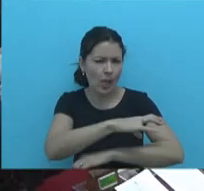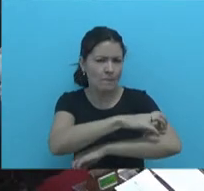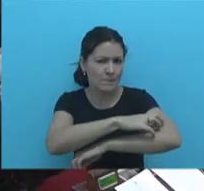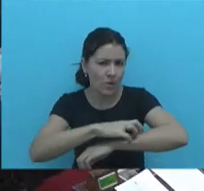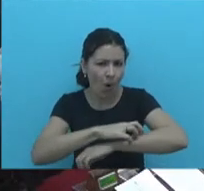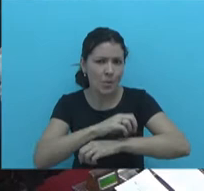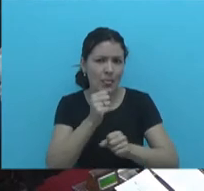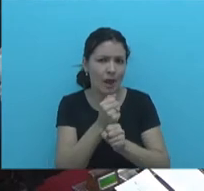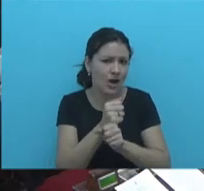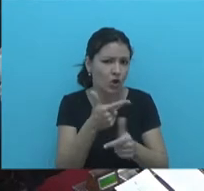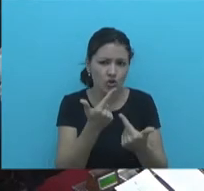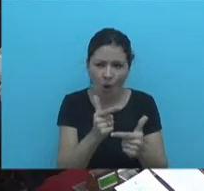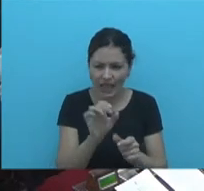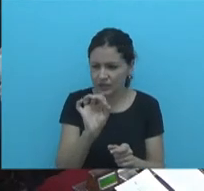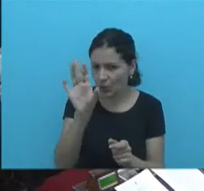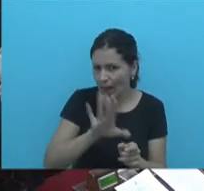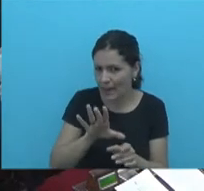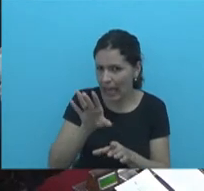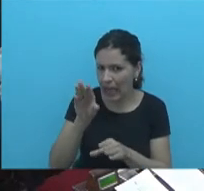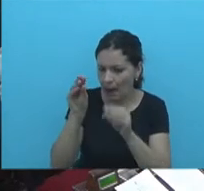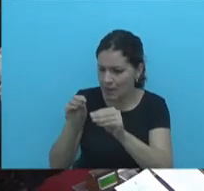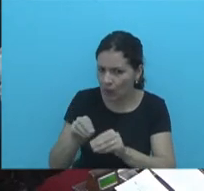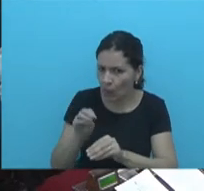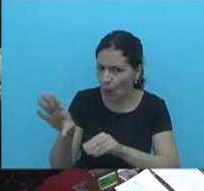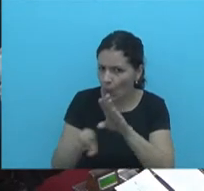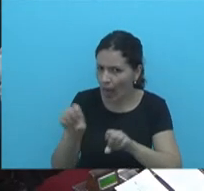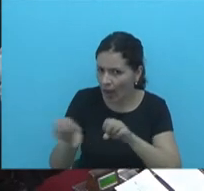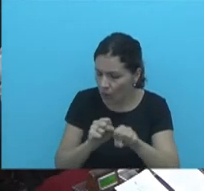al no tener trabajo, yo no creo que pueda pagar.